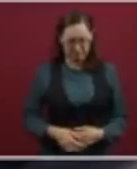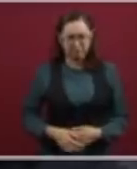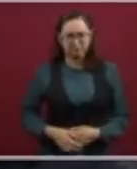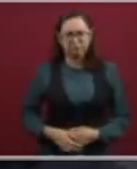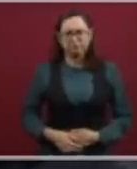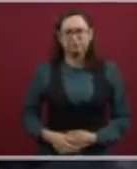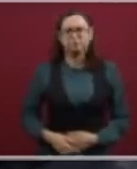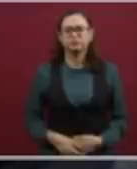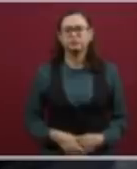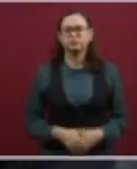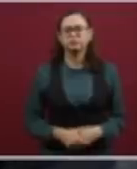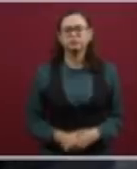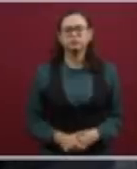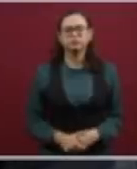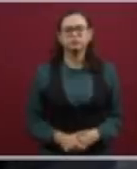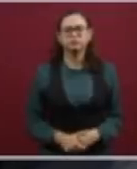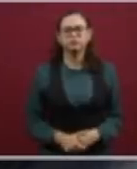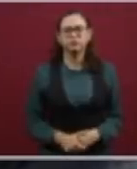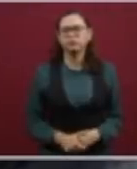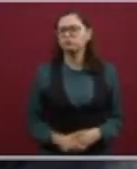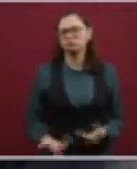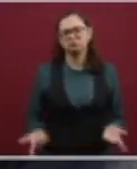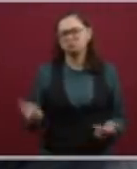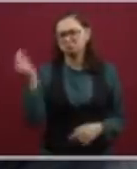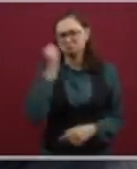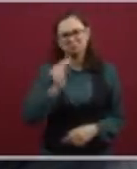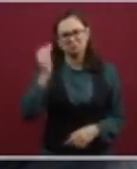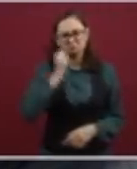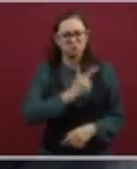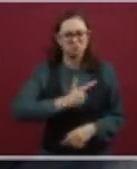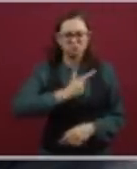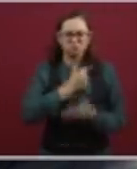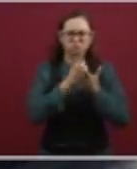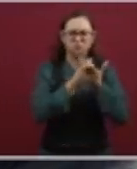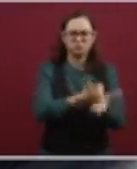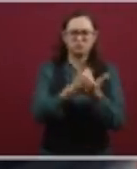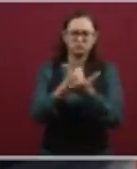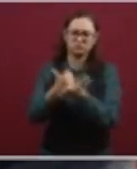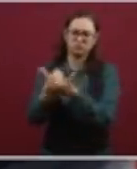siempre he ayudado,